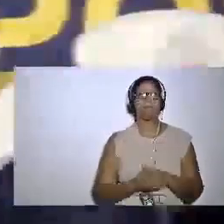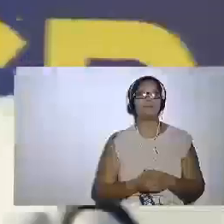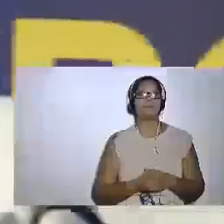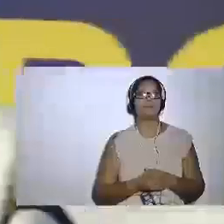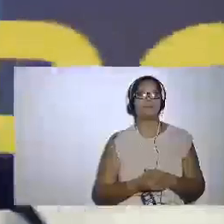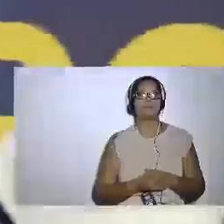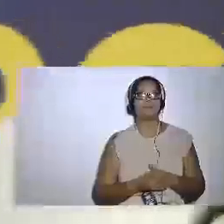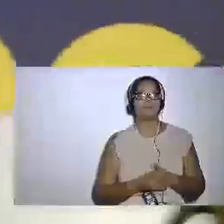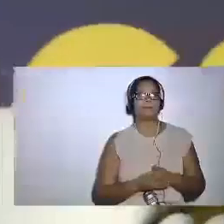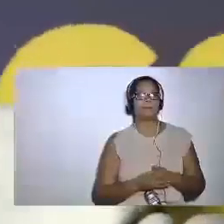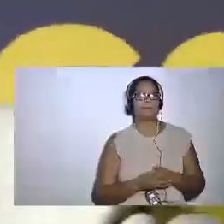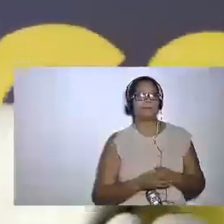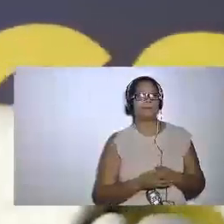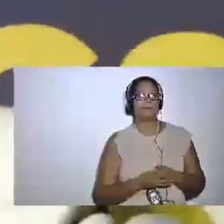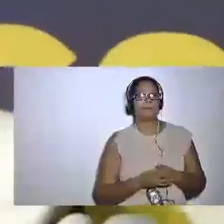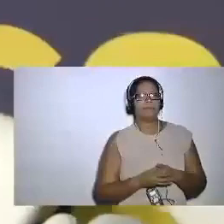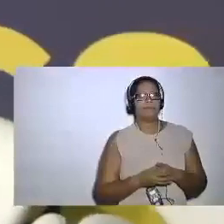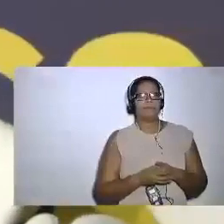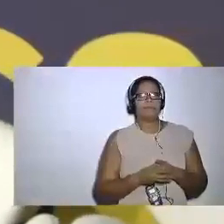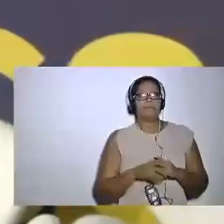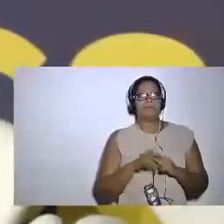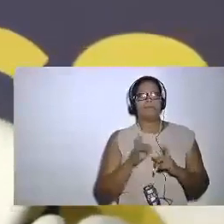Y terminaré